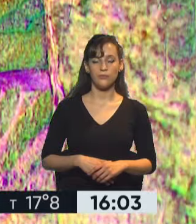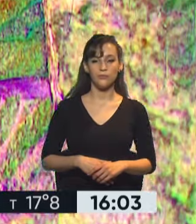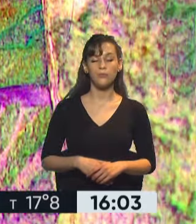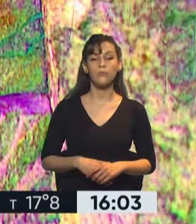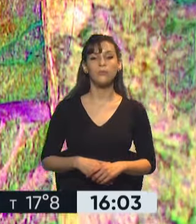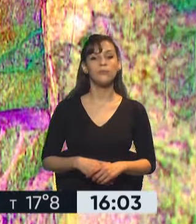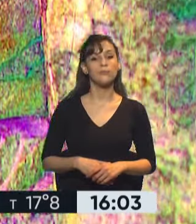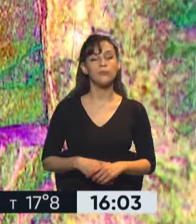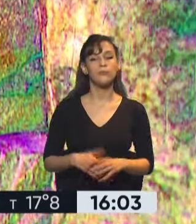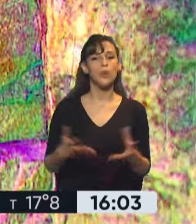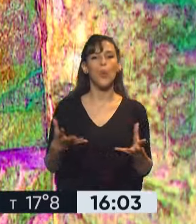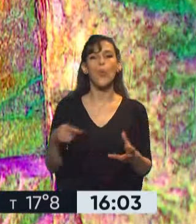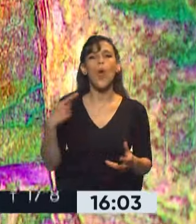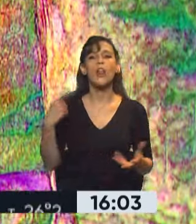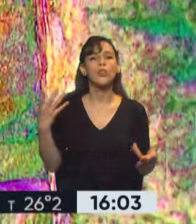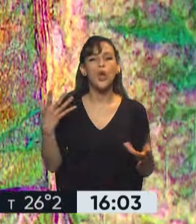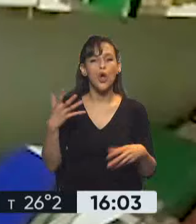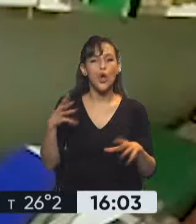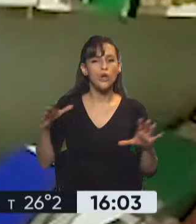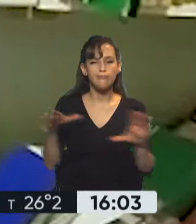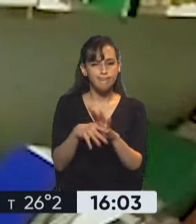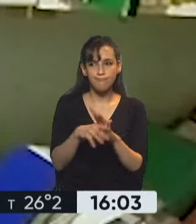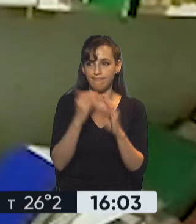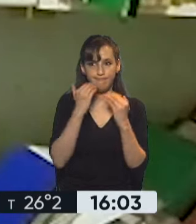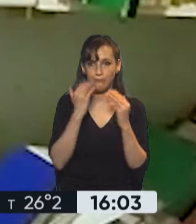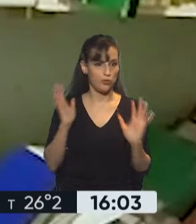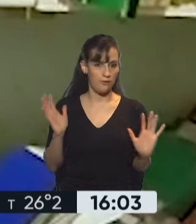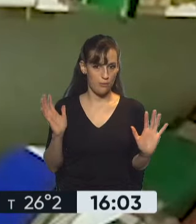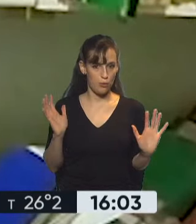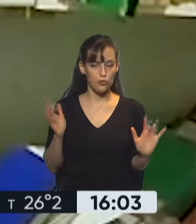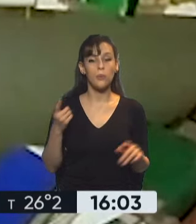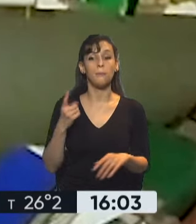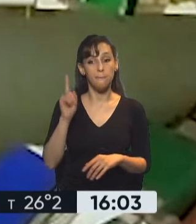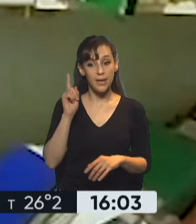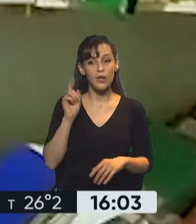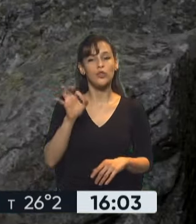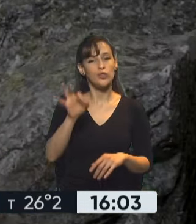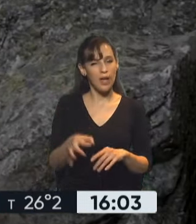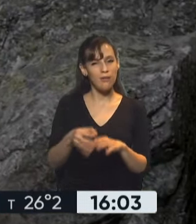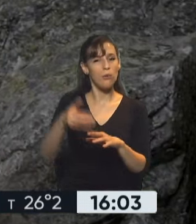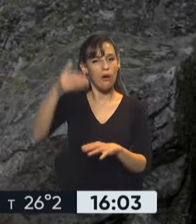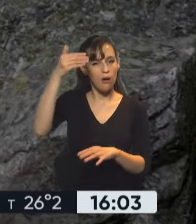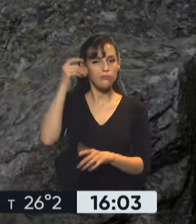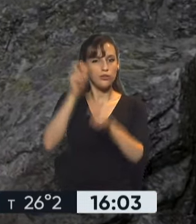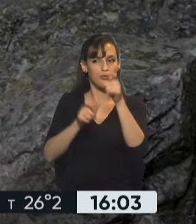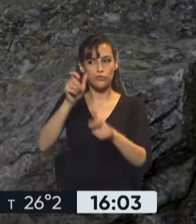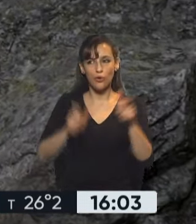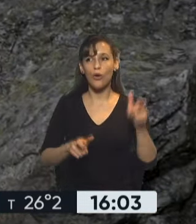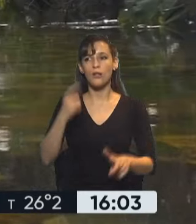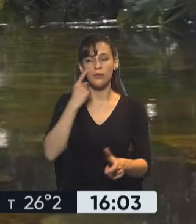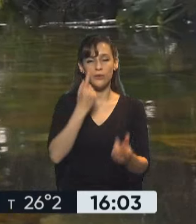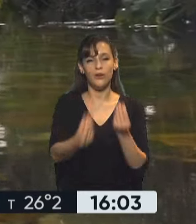Sabemos exactamente cuándo se realizaron, pero podemos asegurar que corresponden a las sociedades originarias que vivieron nuestras